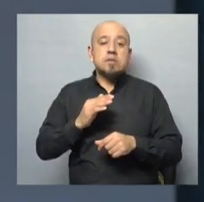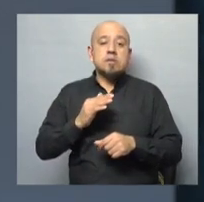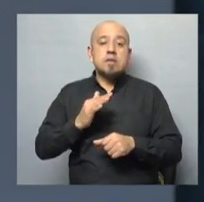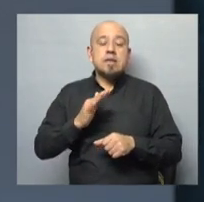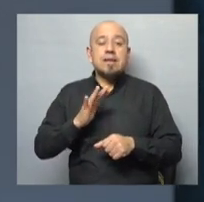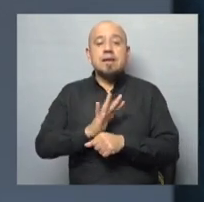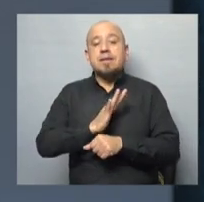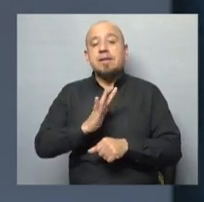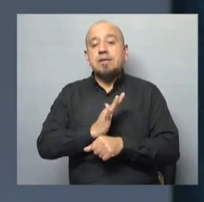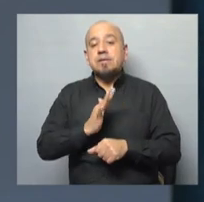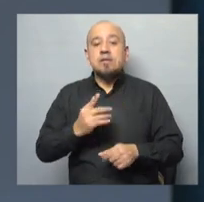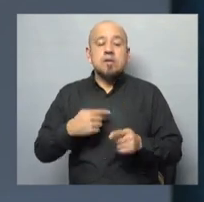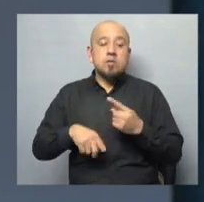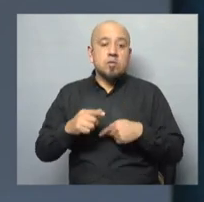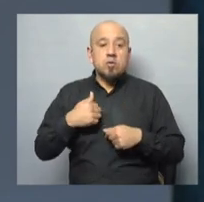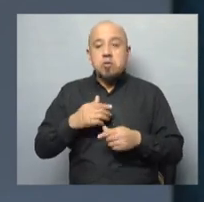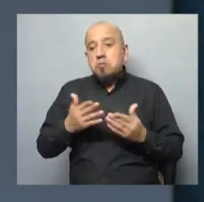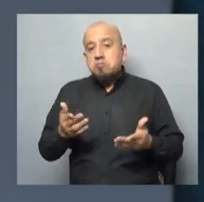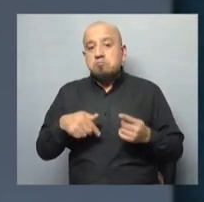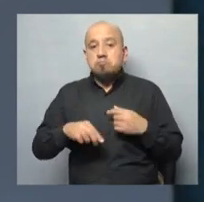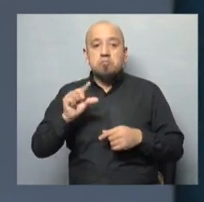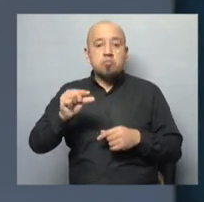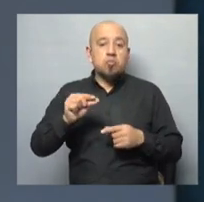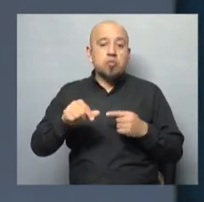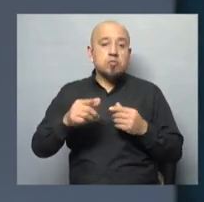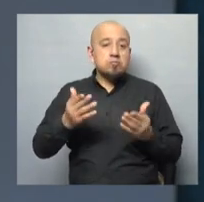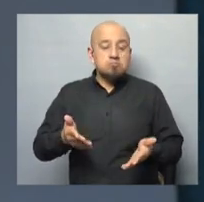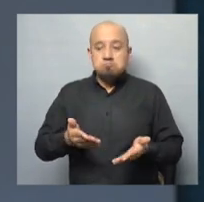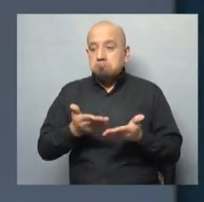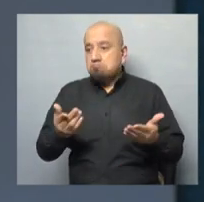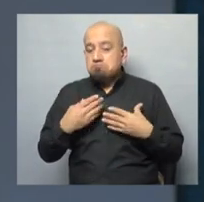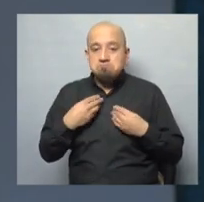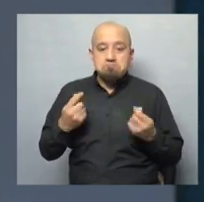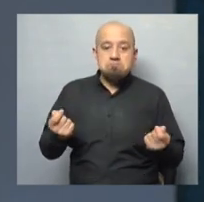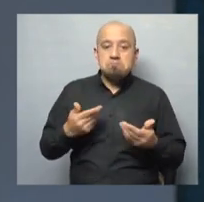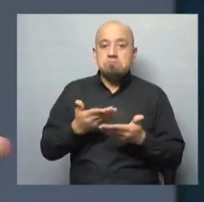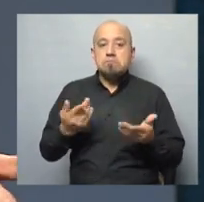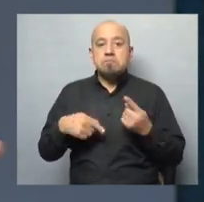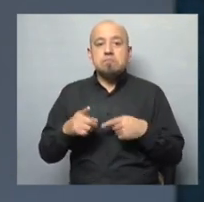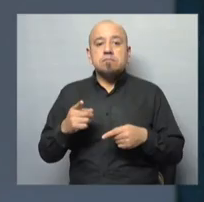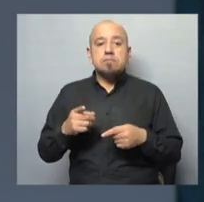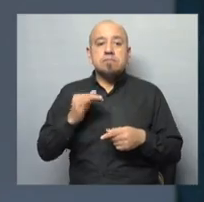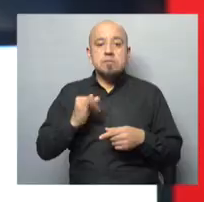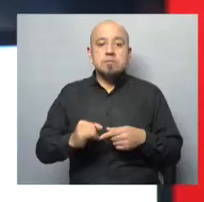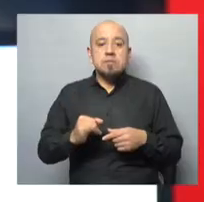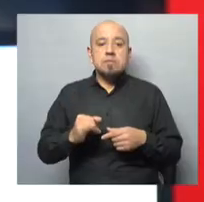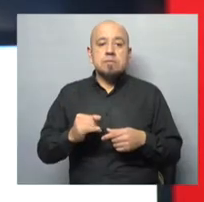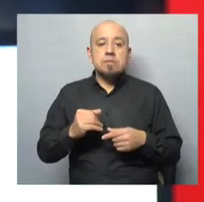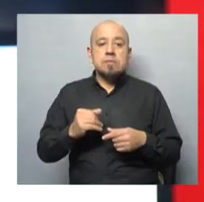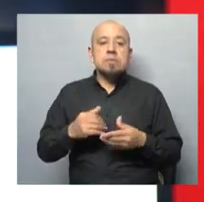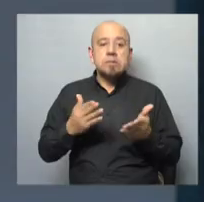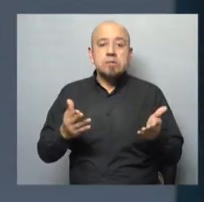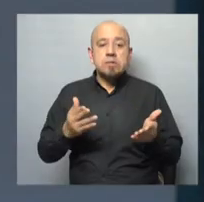ellas nunca lo habían vivido estando muy pocas veces estando en escena y por fuera y citó una resonancia muy